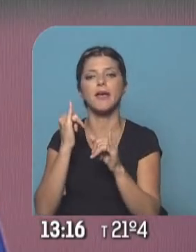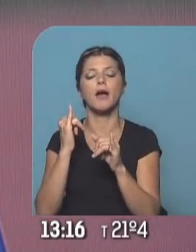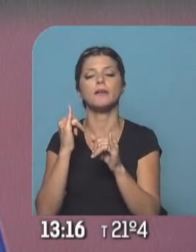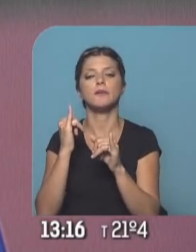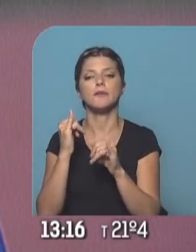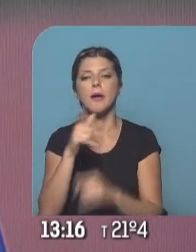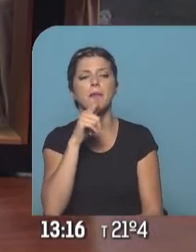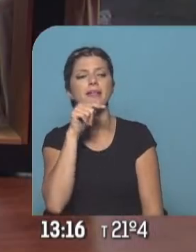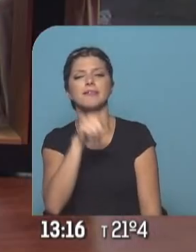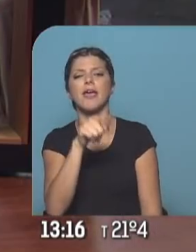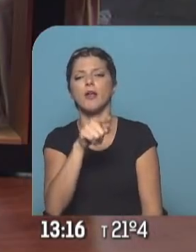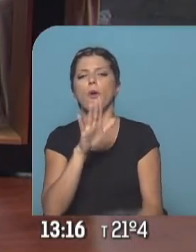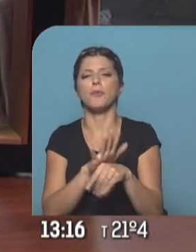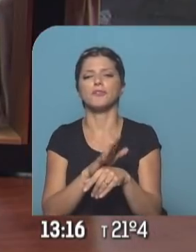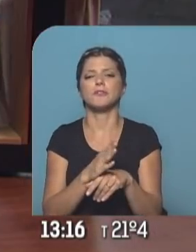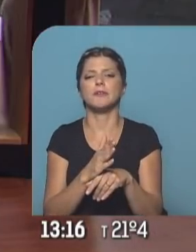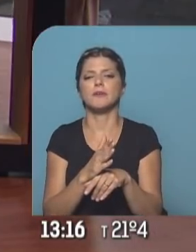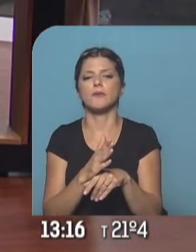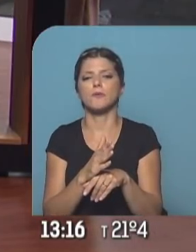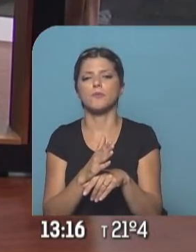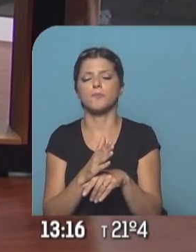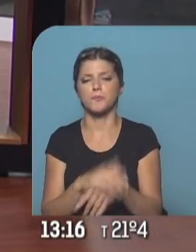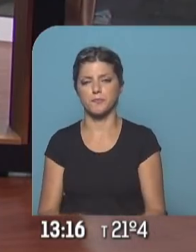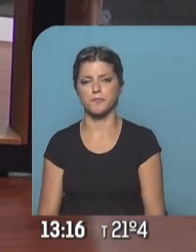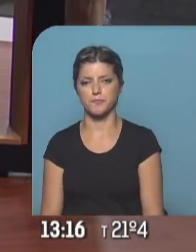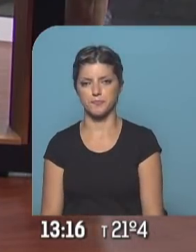Piñera está más agresivo al ver este